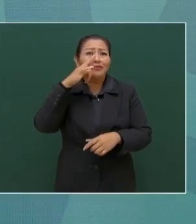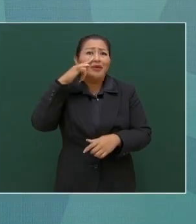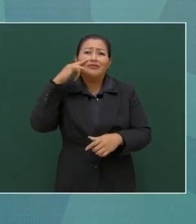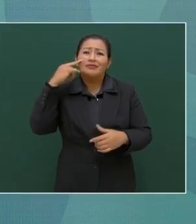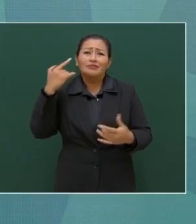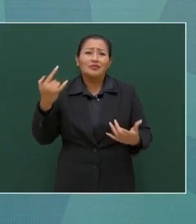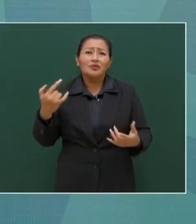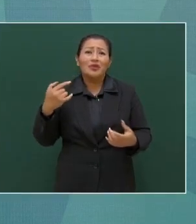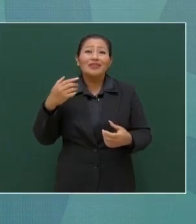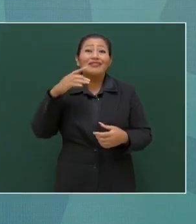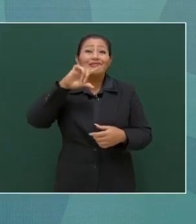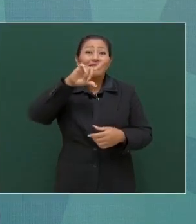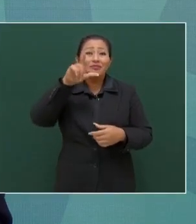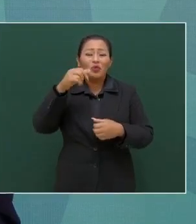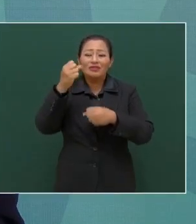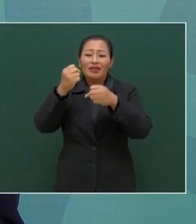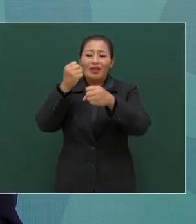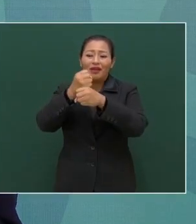Entonces, por años,